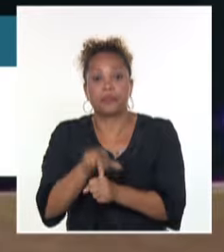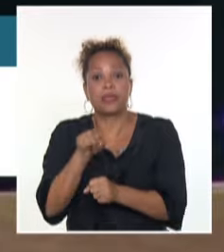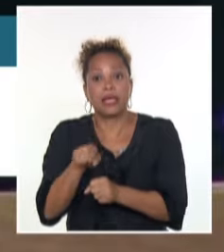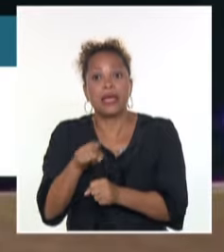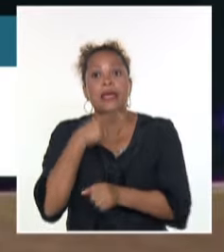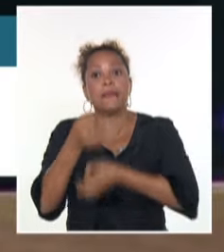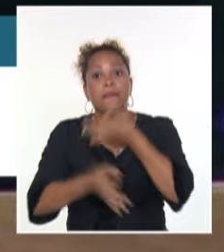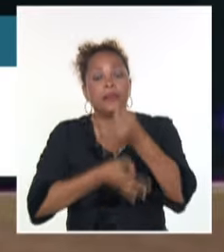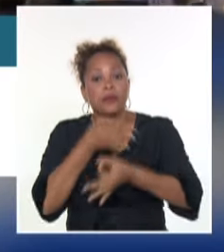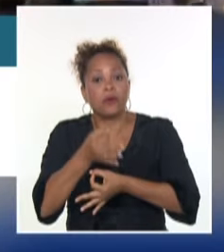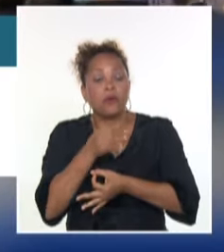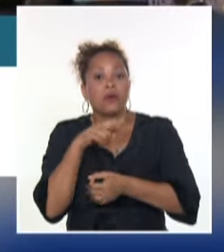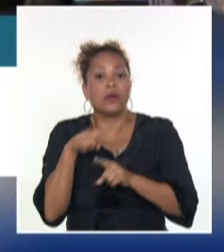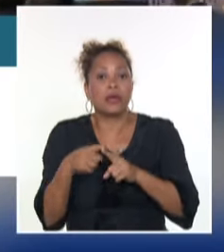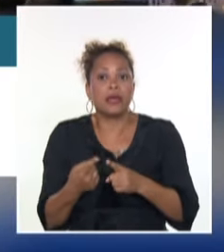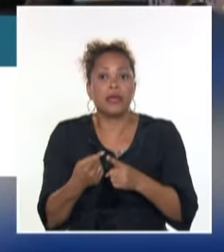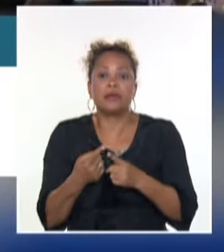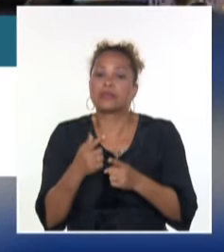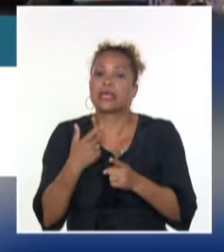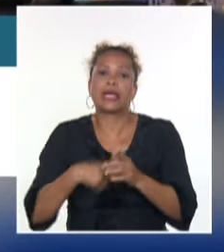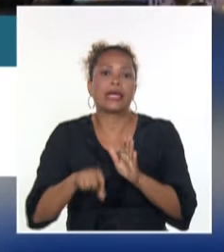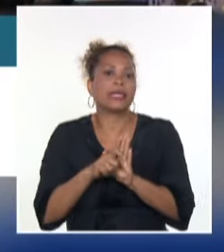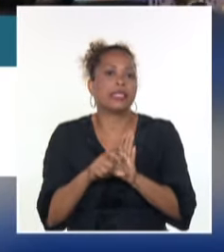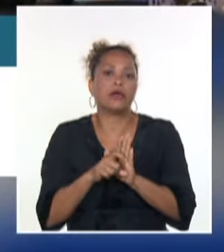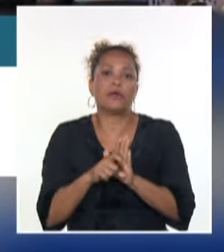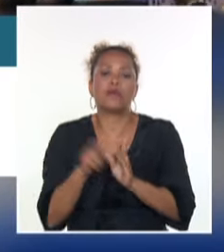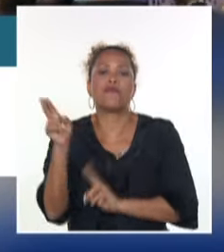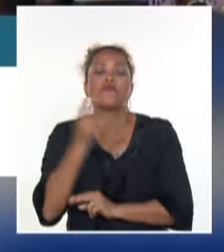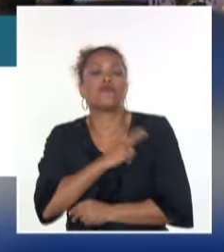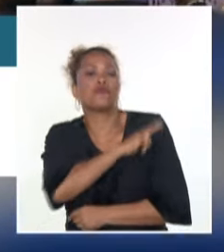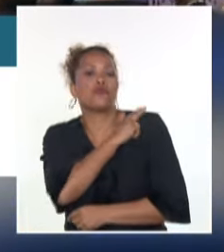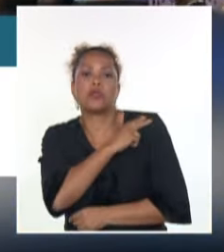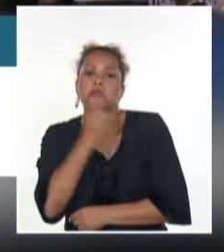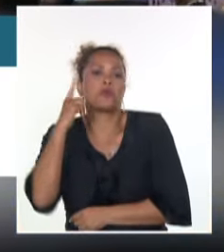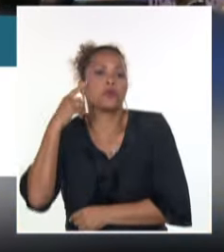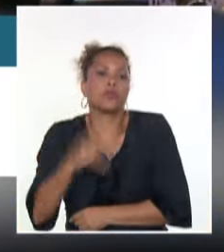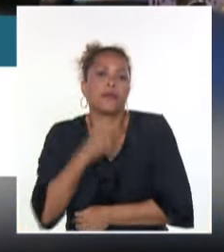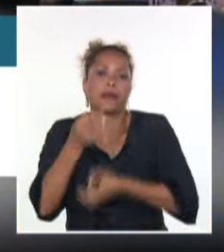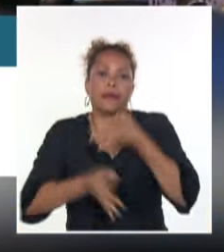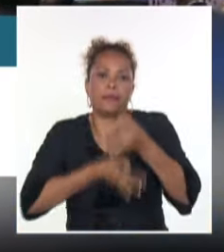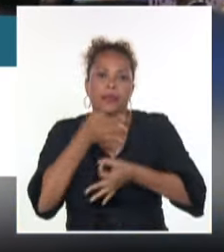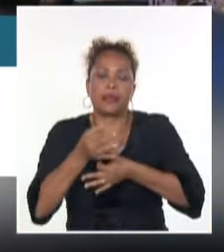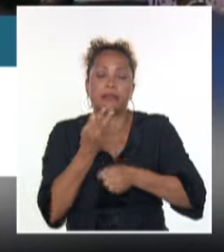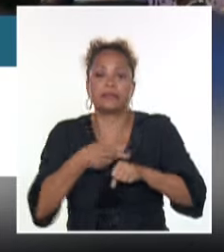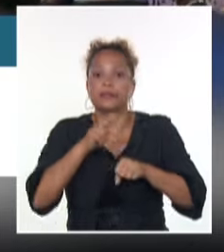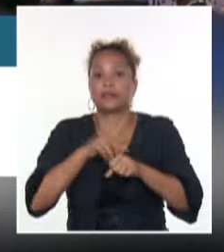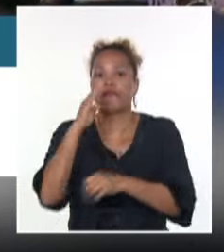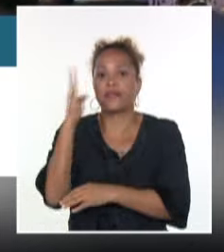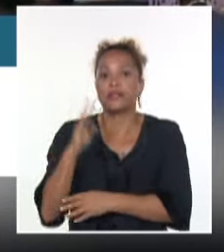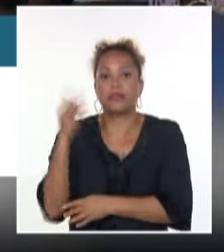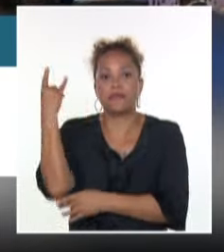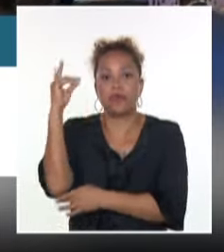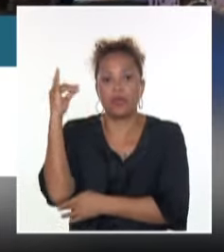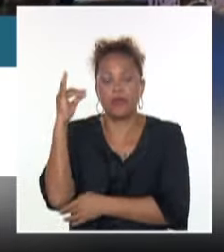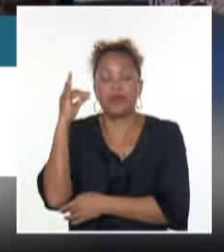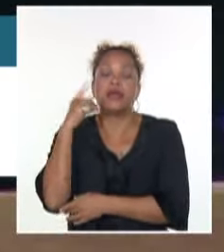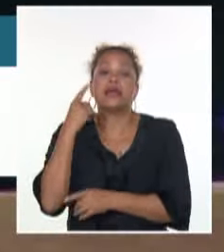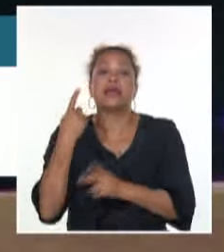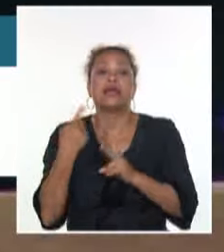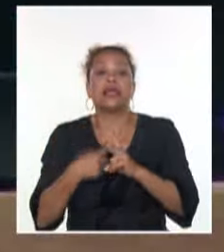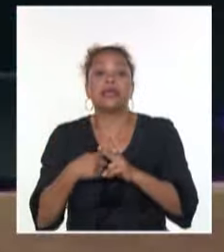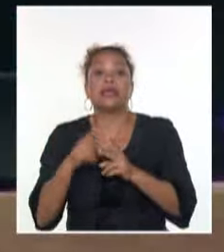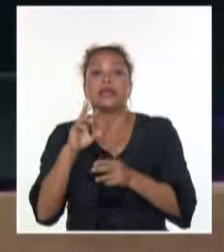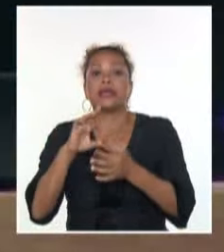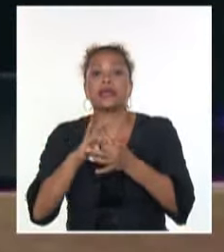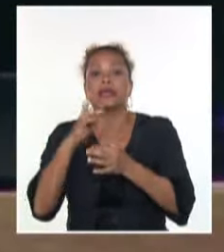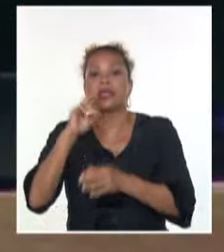de una categoría que ni siquiera los funcionarios de Washington pueden explicar. Los representantes de Brasil, Bolivia y Granada se sumaron a la petición